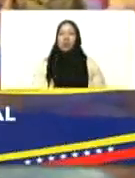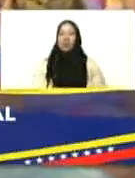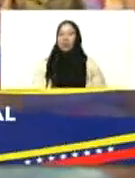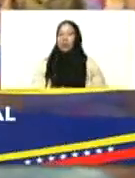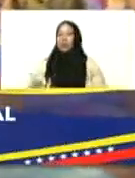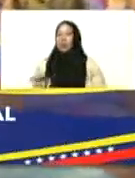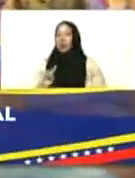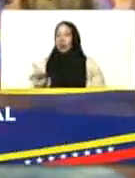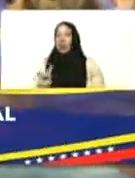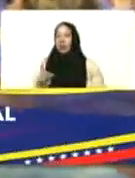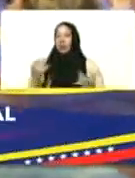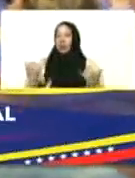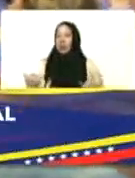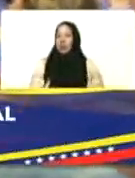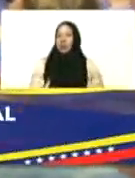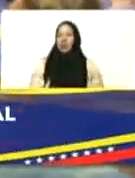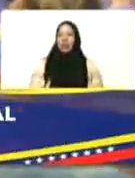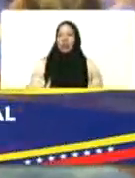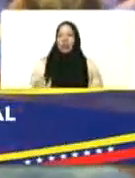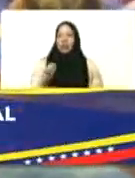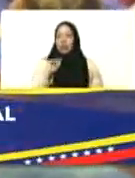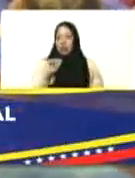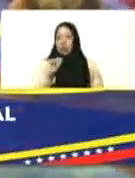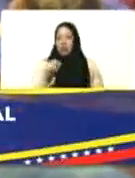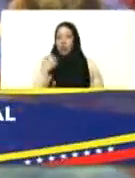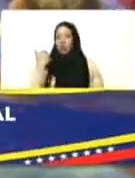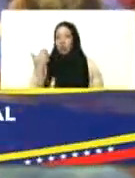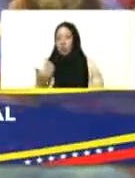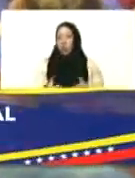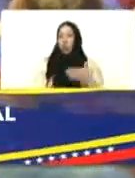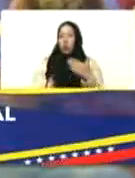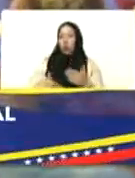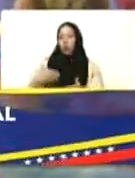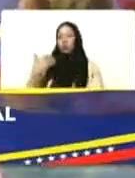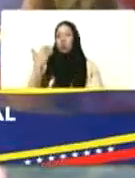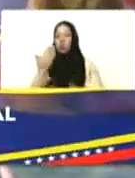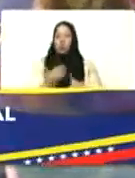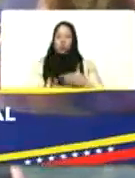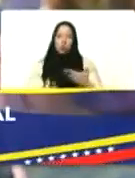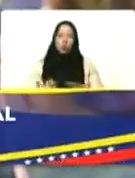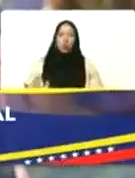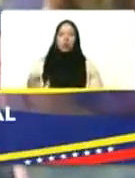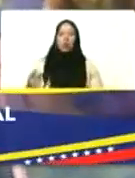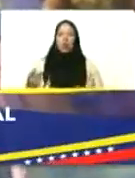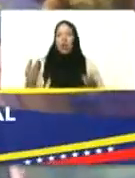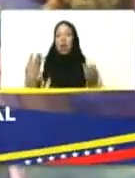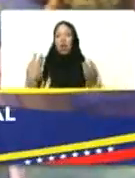que hemos avanzado en la lucha